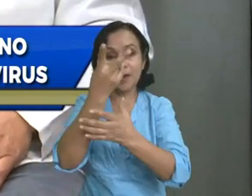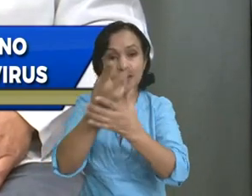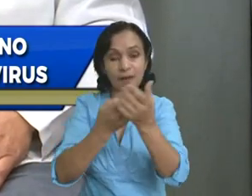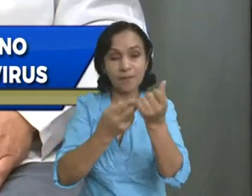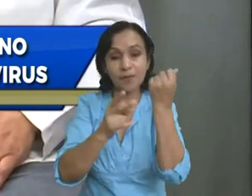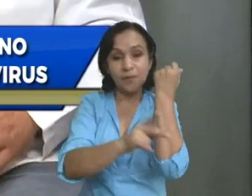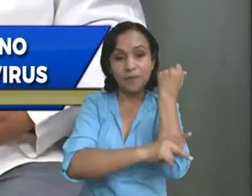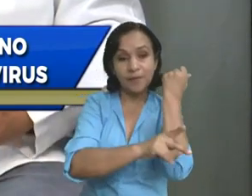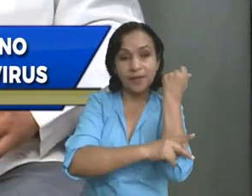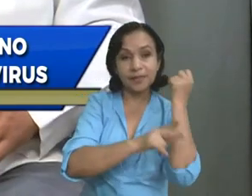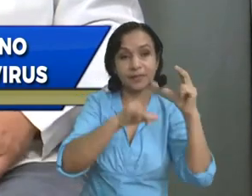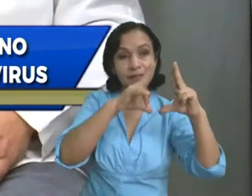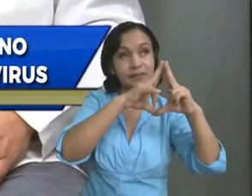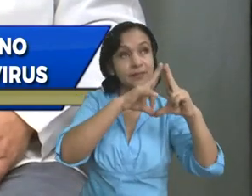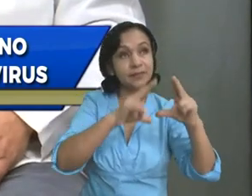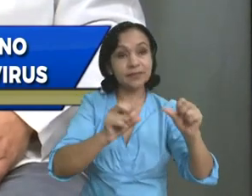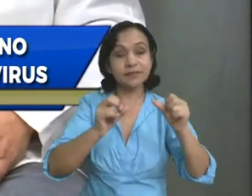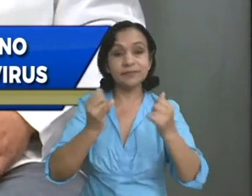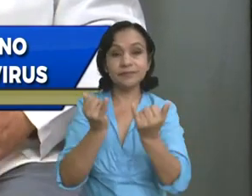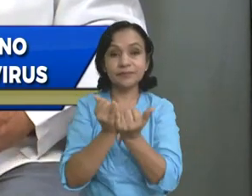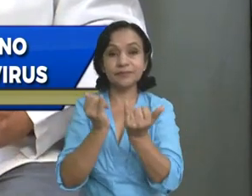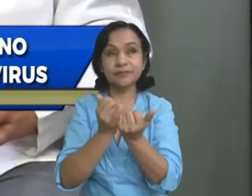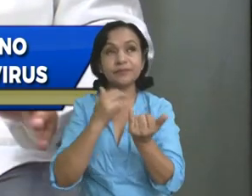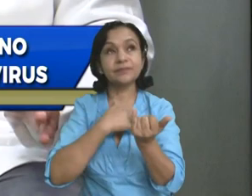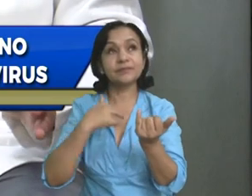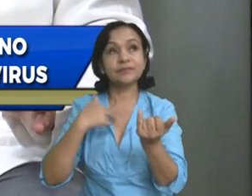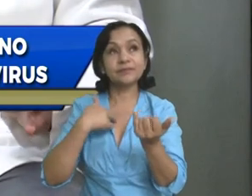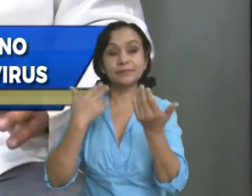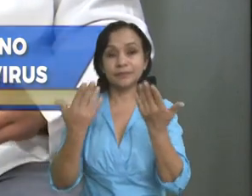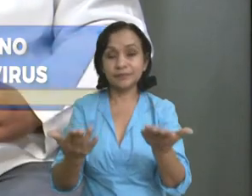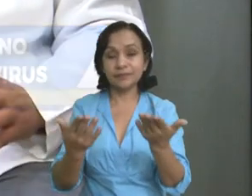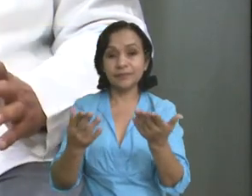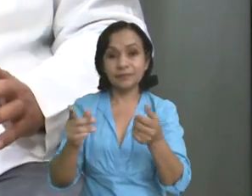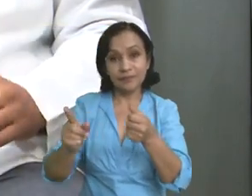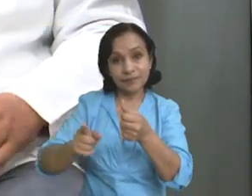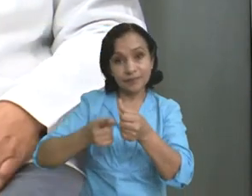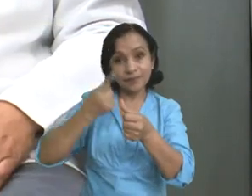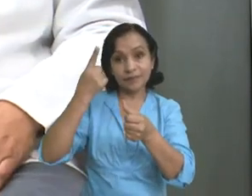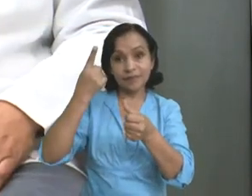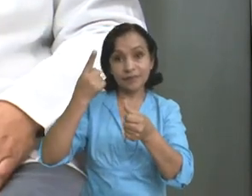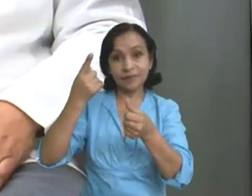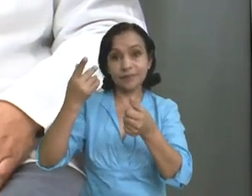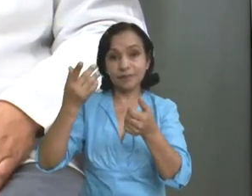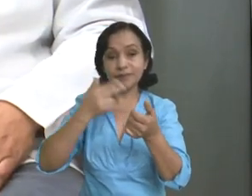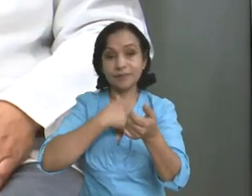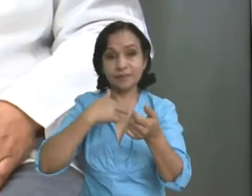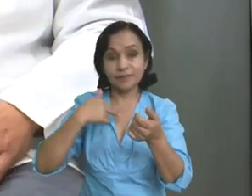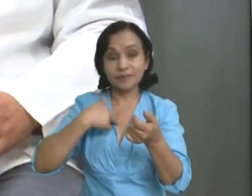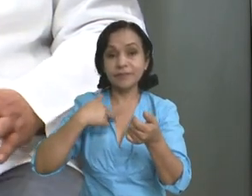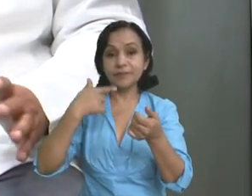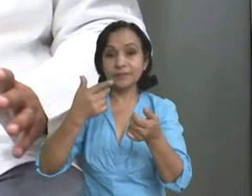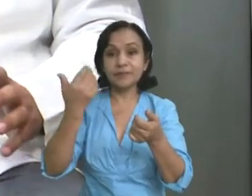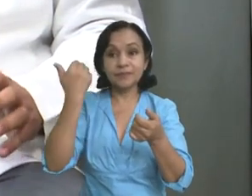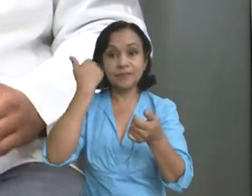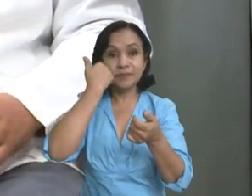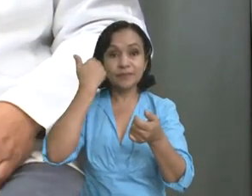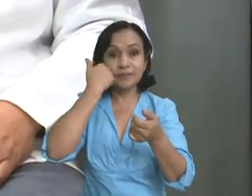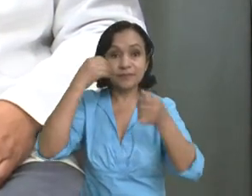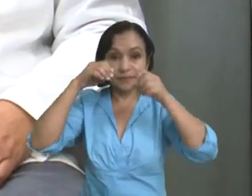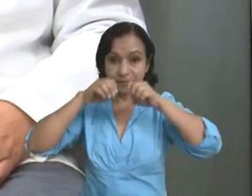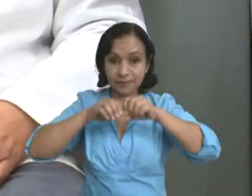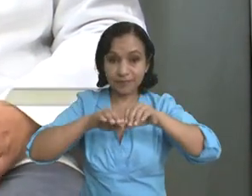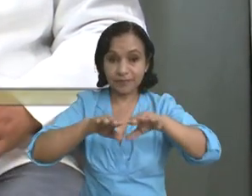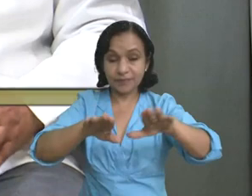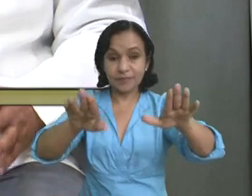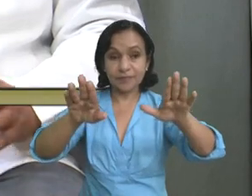y eso, por supuesto, ha hecho que en el primer momento, desde el primer momento que conocimos a la pandemia, pensamos en el